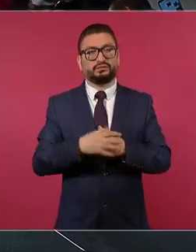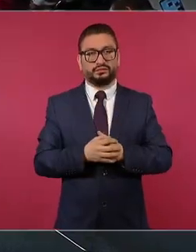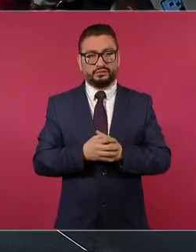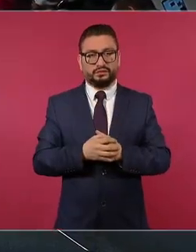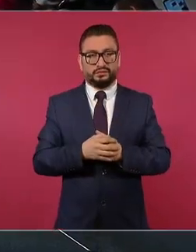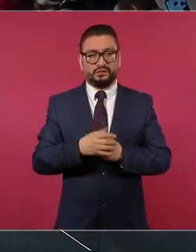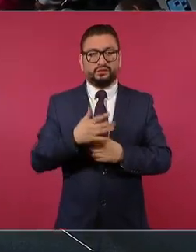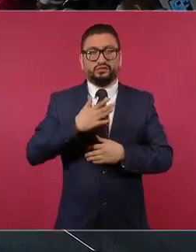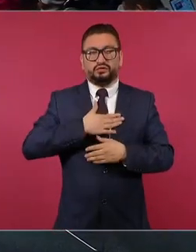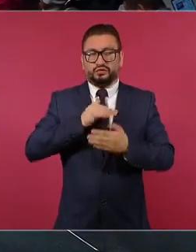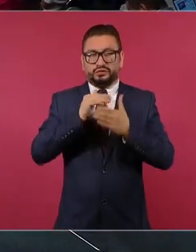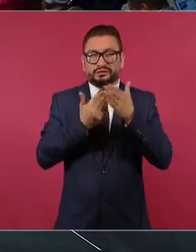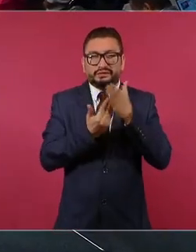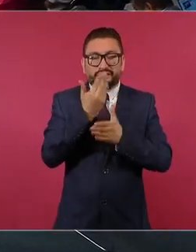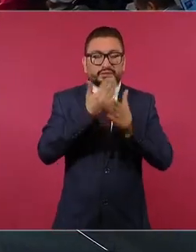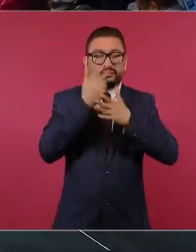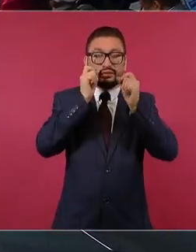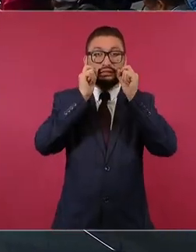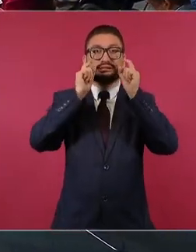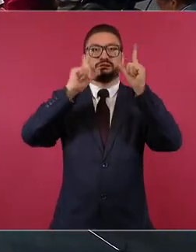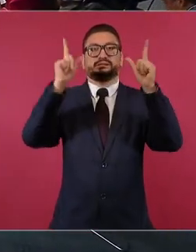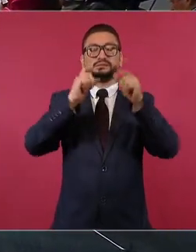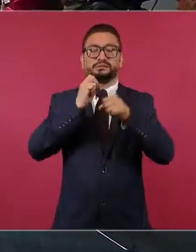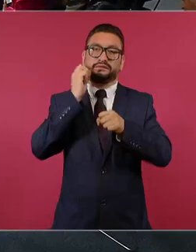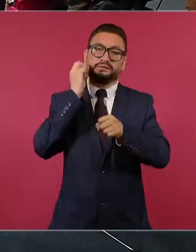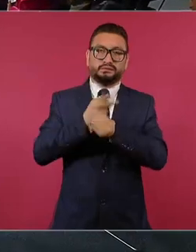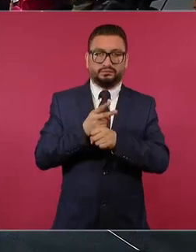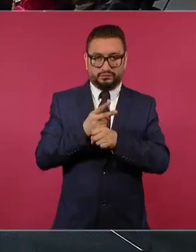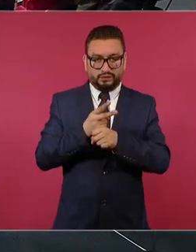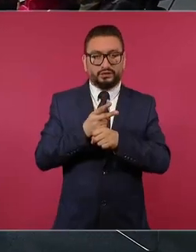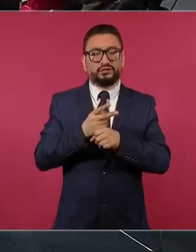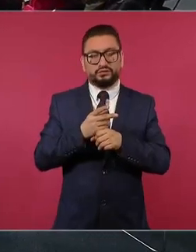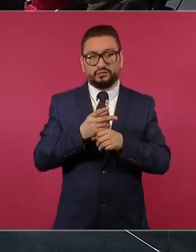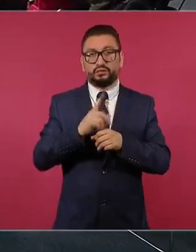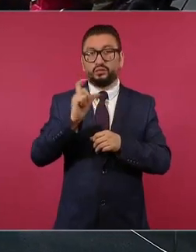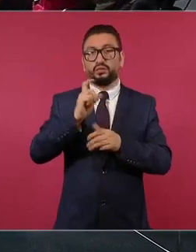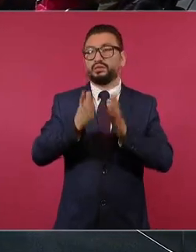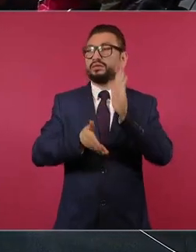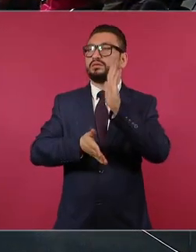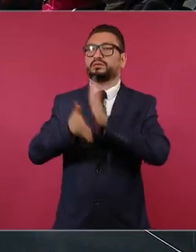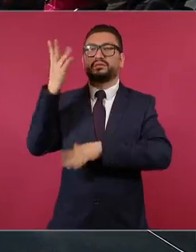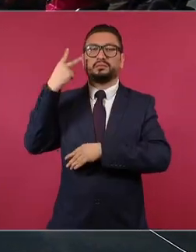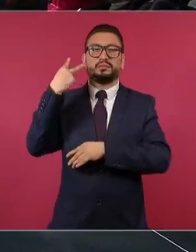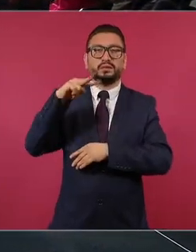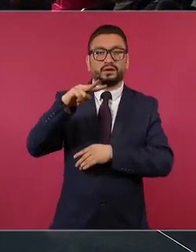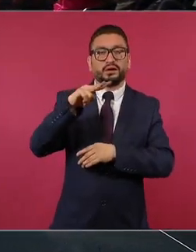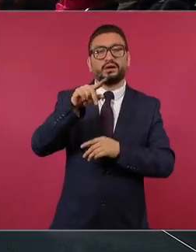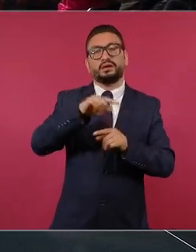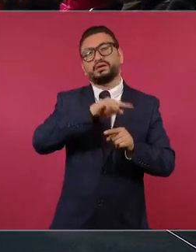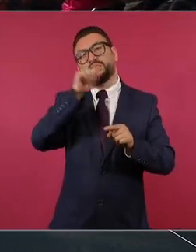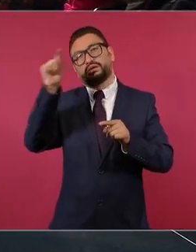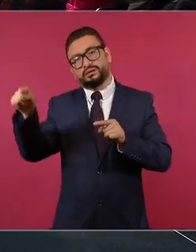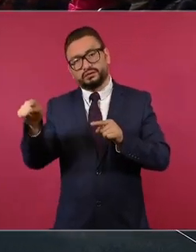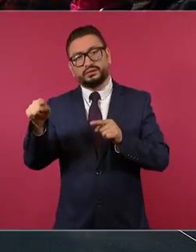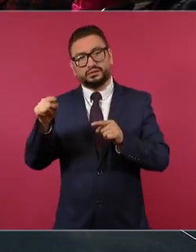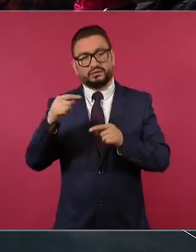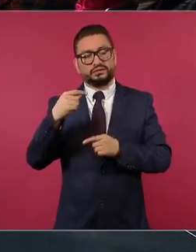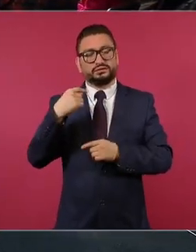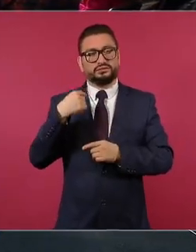me tenía que levantar en la mañana muy temprano cuando íbamos a las giras o cuando vamos a las giras